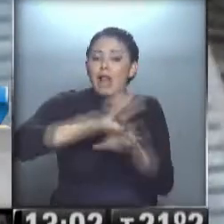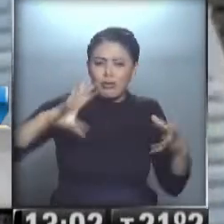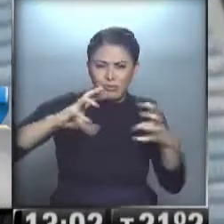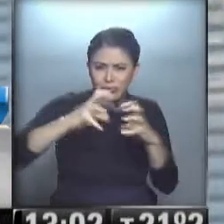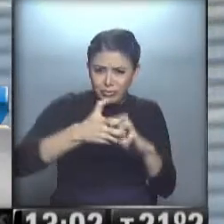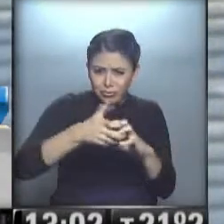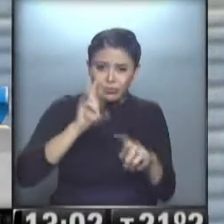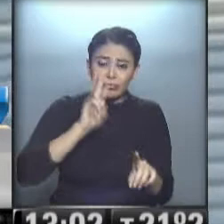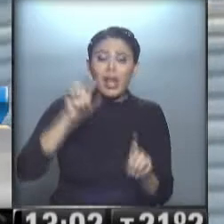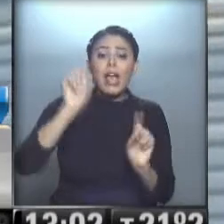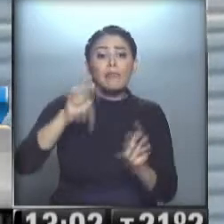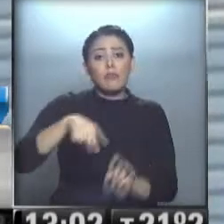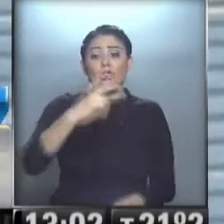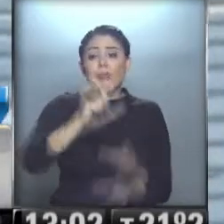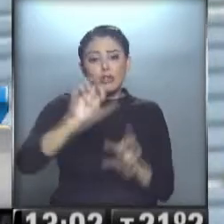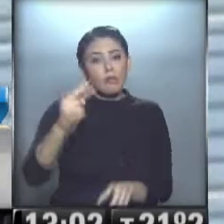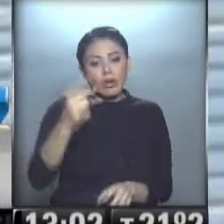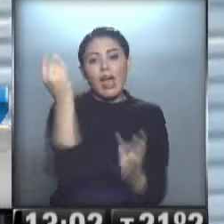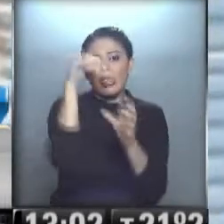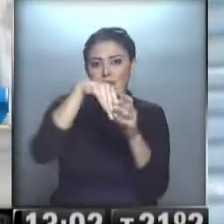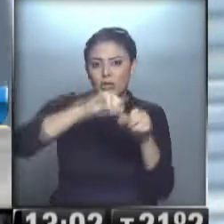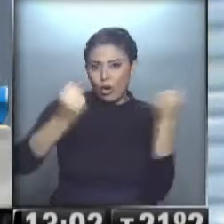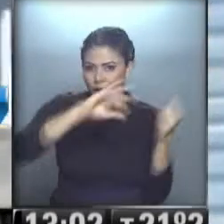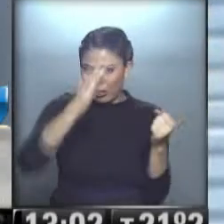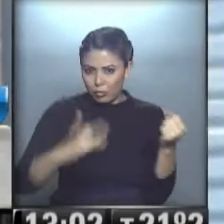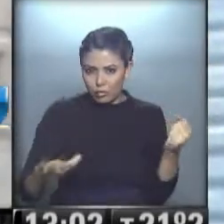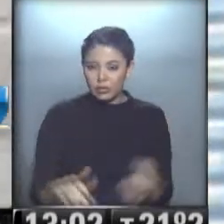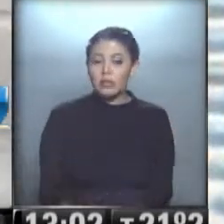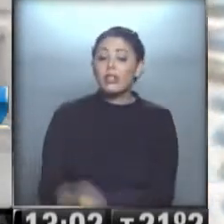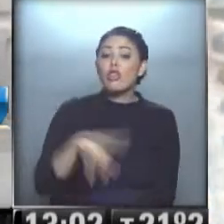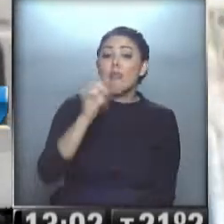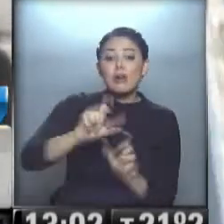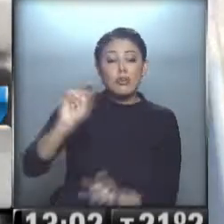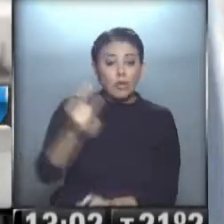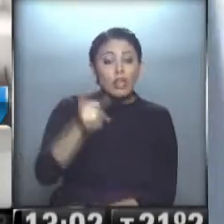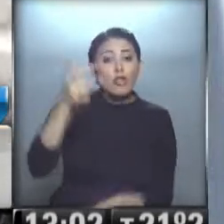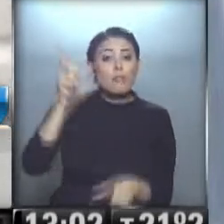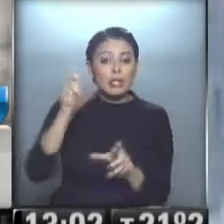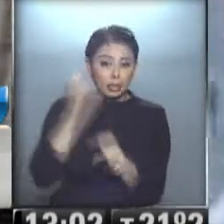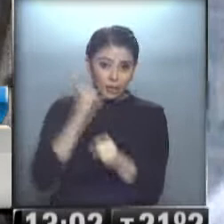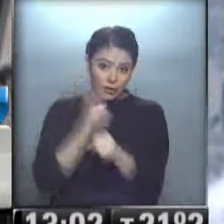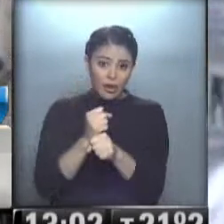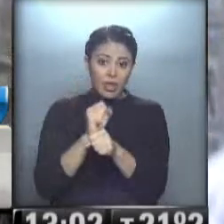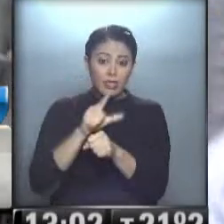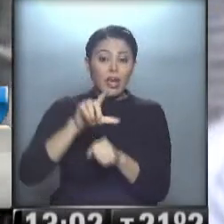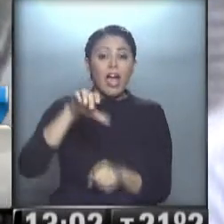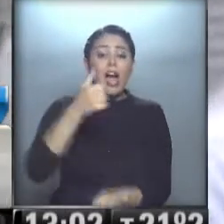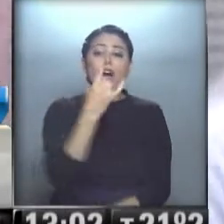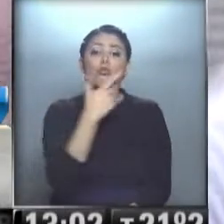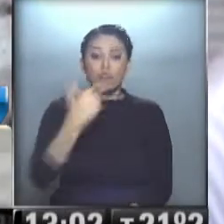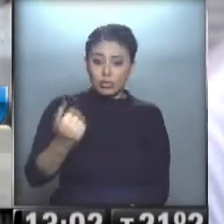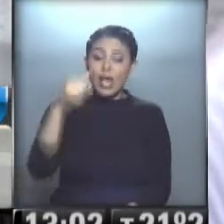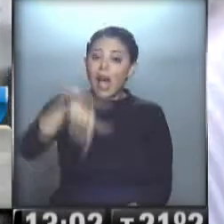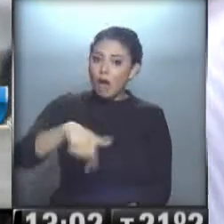donde estaban circulando las dos víctimas fatales. Así es, porque las dos personas que murieron son dos empleados de AUSA y en este momento